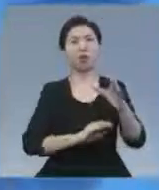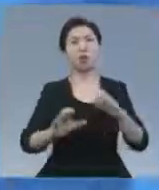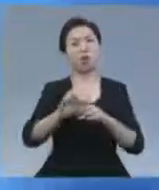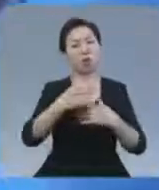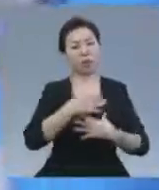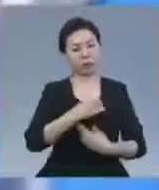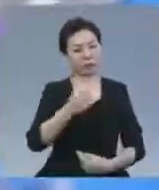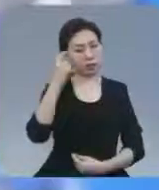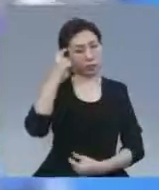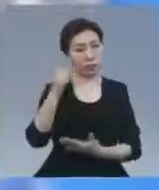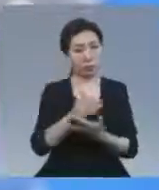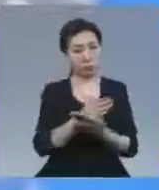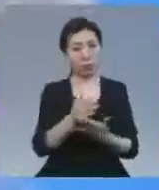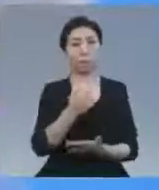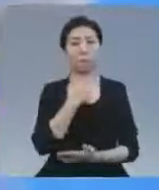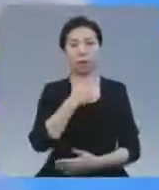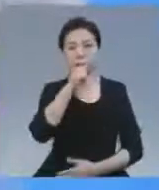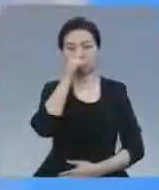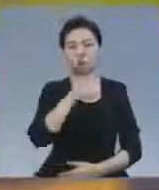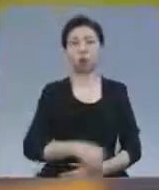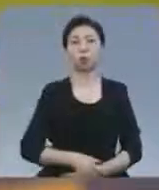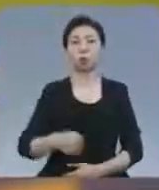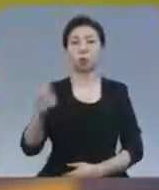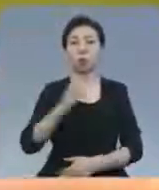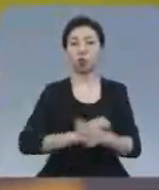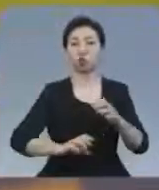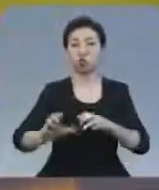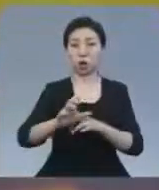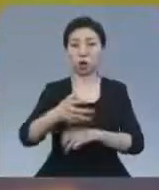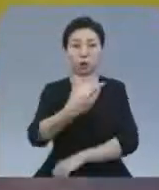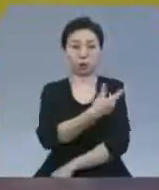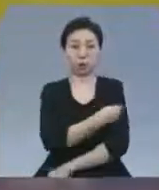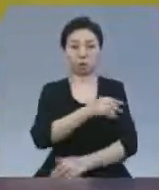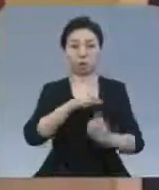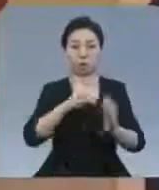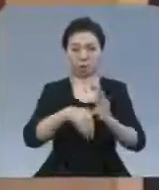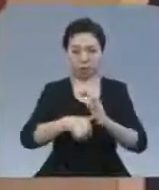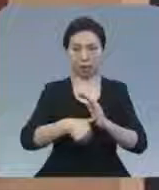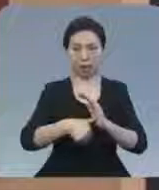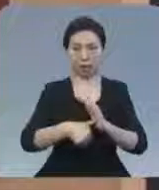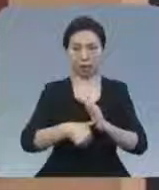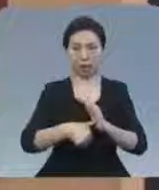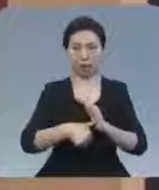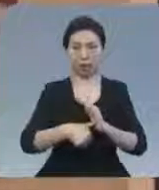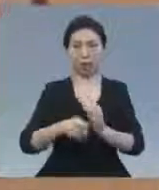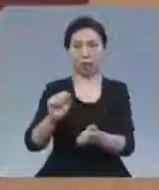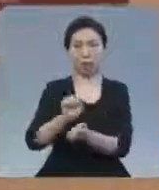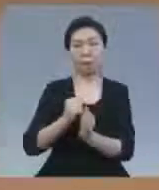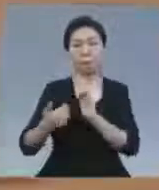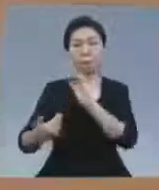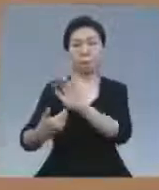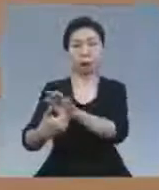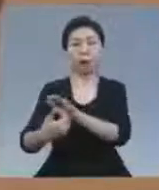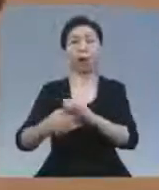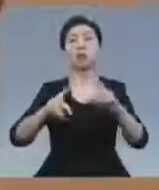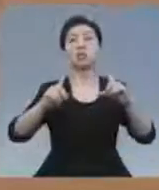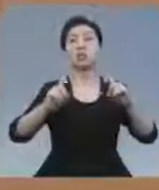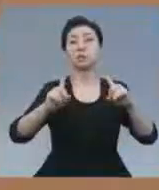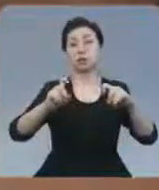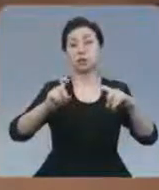ensayos clínicos señalan que una tercera dosis puede aumentar hasta 11 veces el efecto preventivo y hasta 20 veces el riesgo de contraer